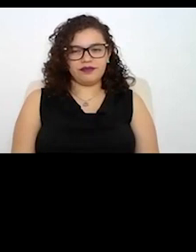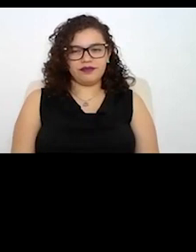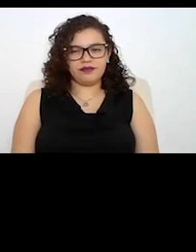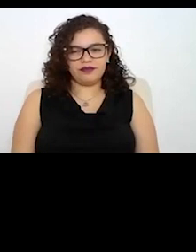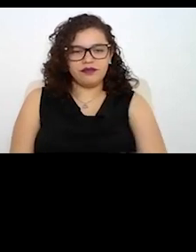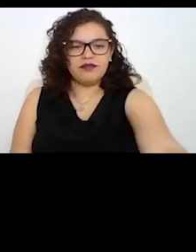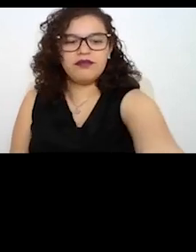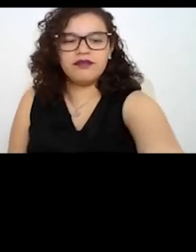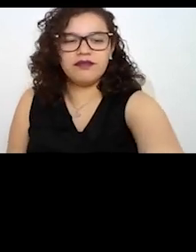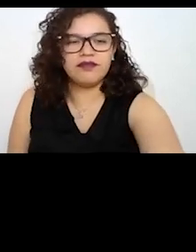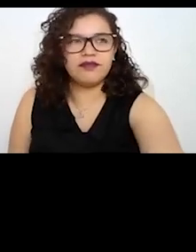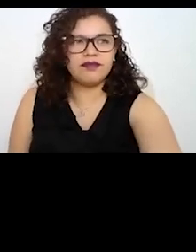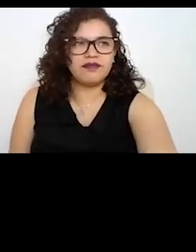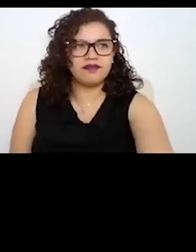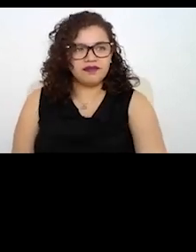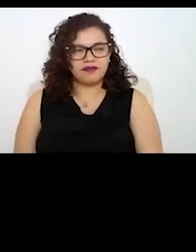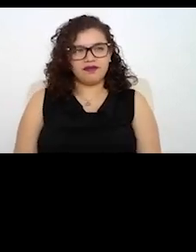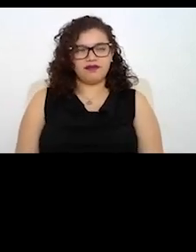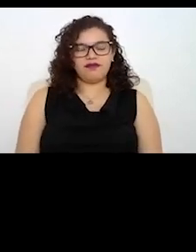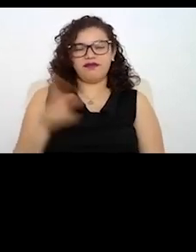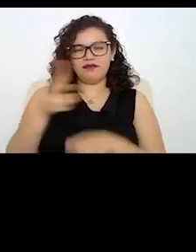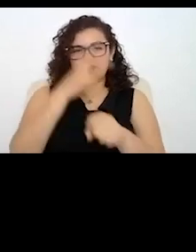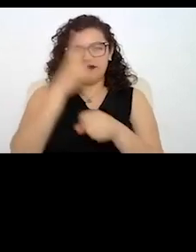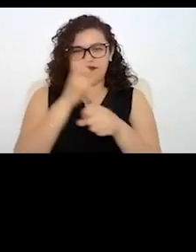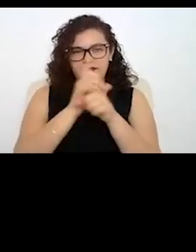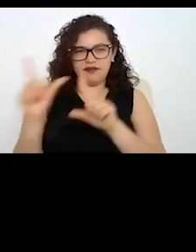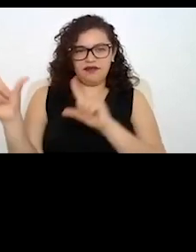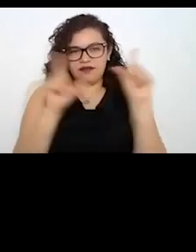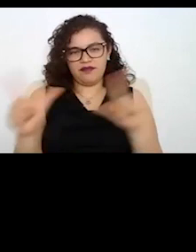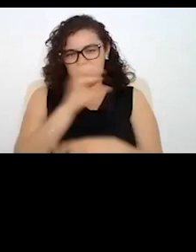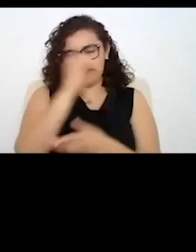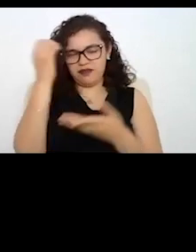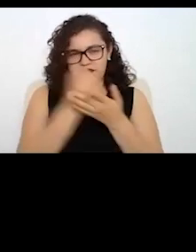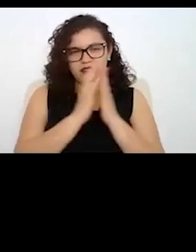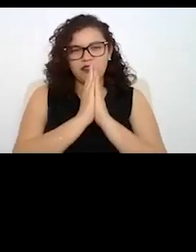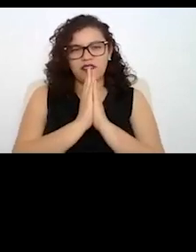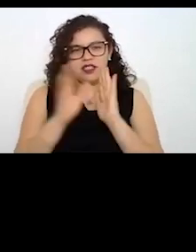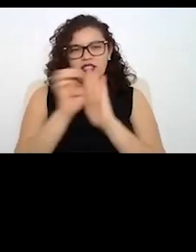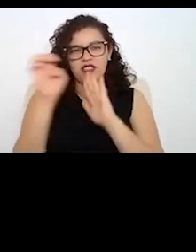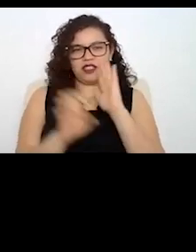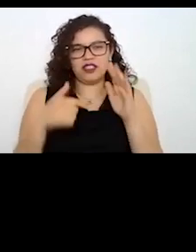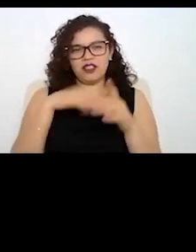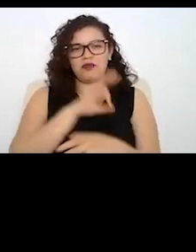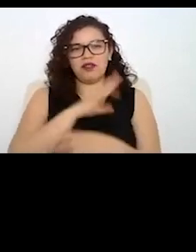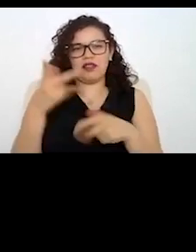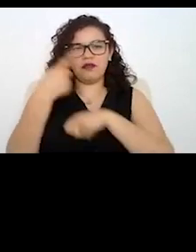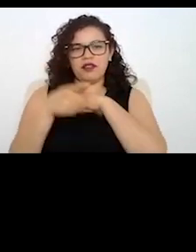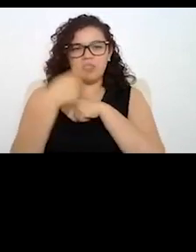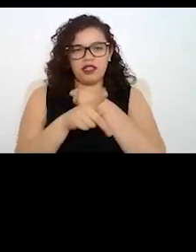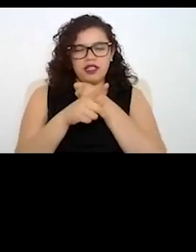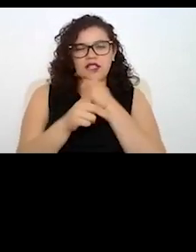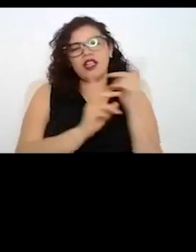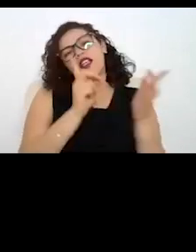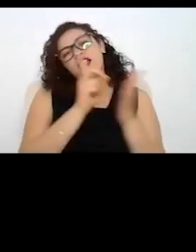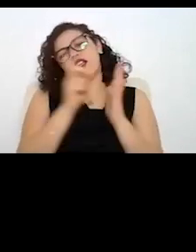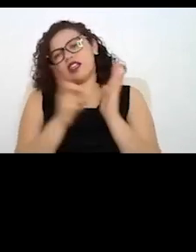Gracias. Pregunta Sandra. En la segunda diapositiva de obligaciones, porfa, ejemplos de qué puede ser riesgos y debe